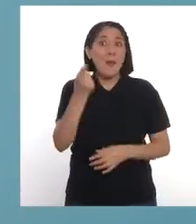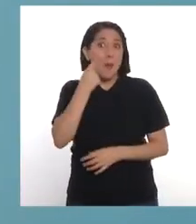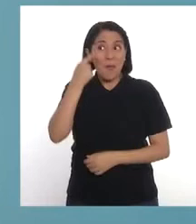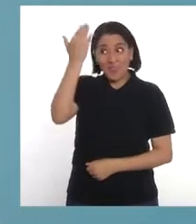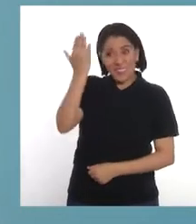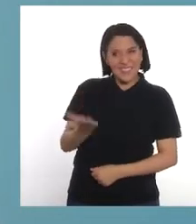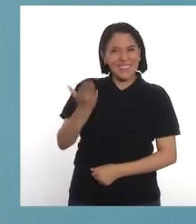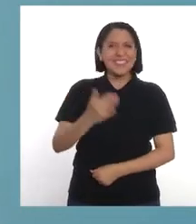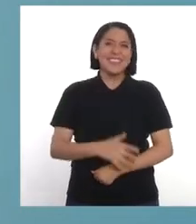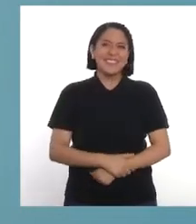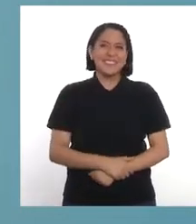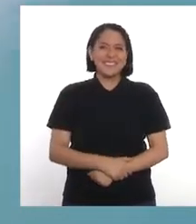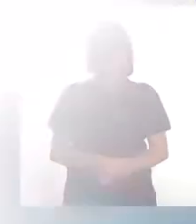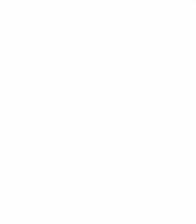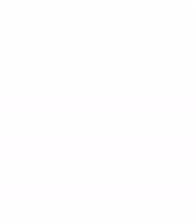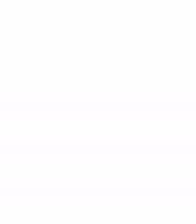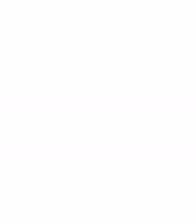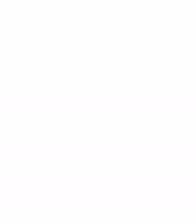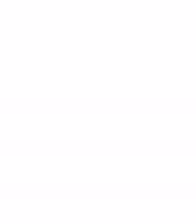¡Vamos a conocerlo!